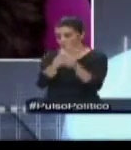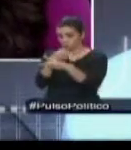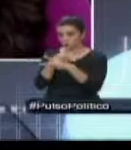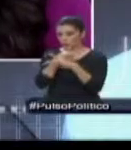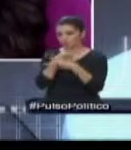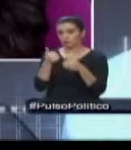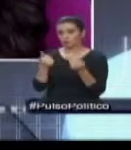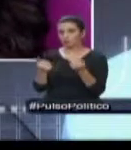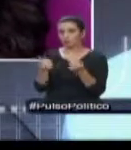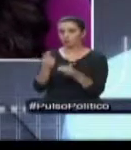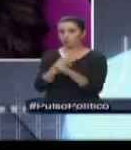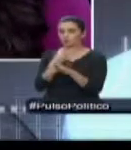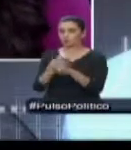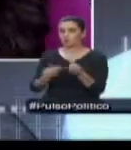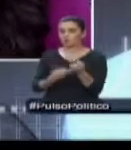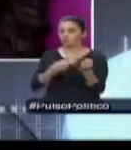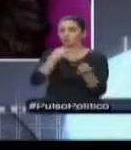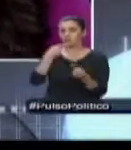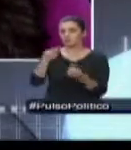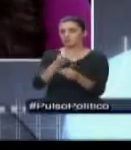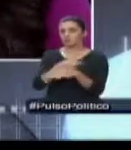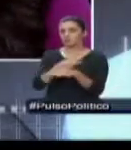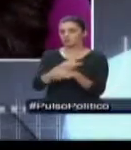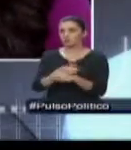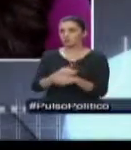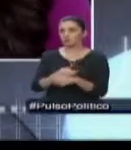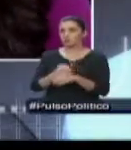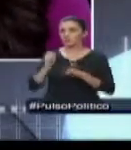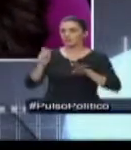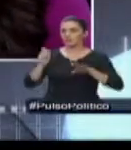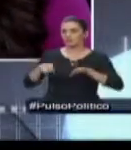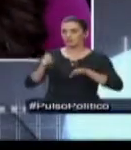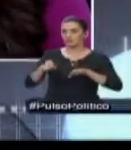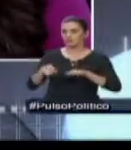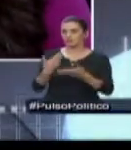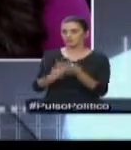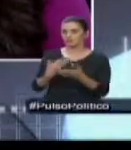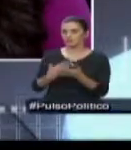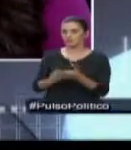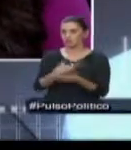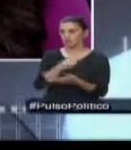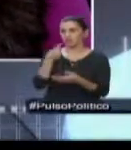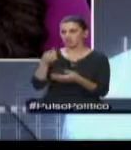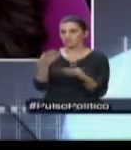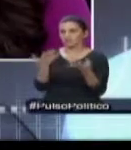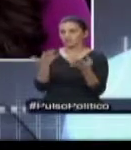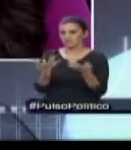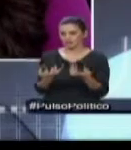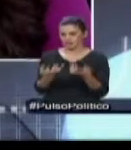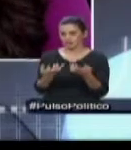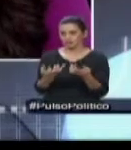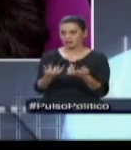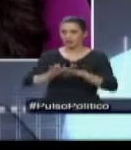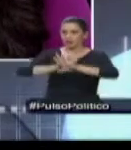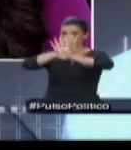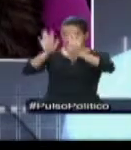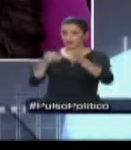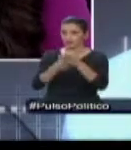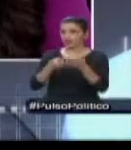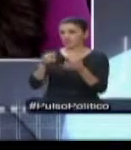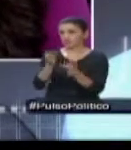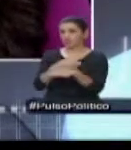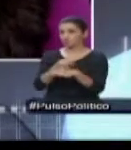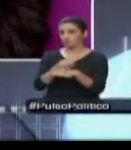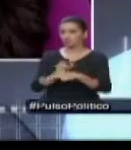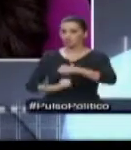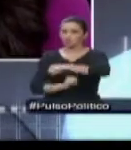esa es la función del juez de cuentas de nuestro país y en ese sentido se quiere precisar aclarar que ese es el rol fundamental